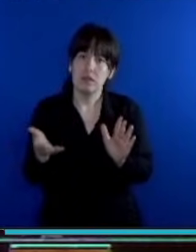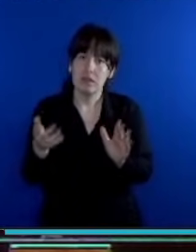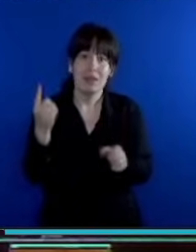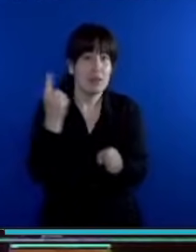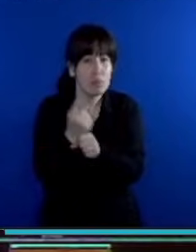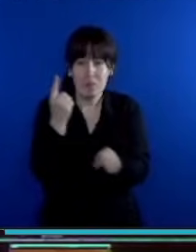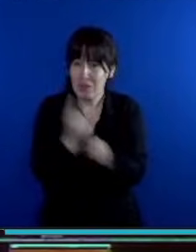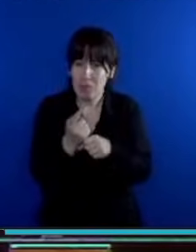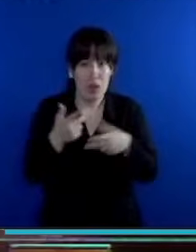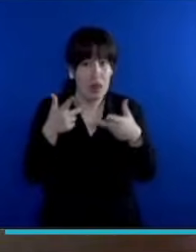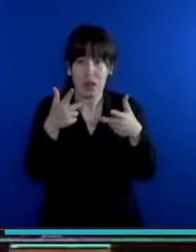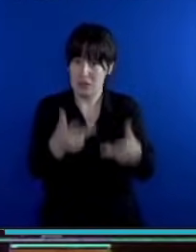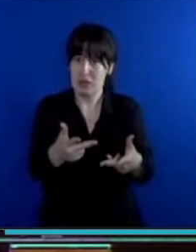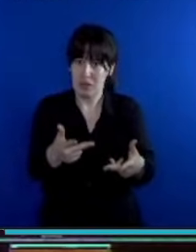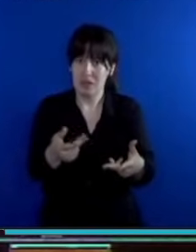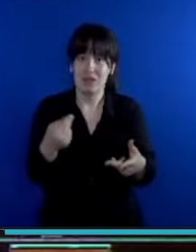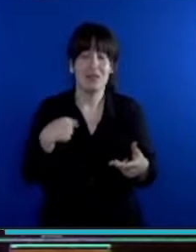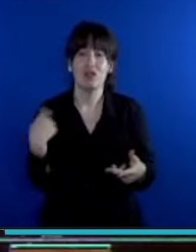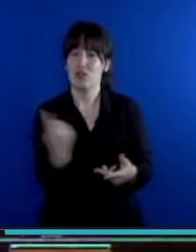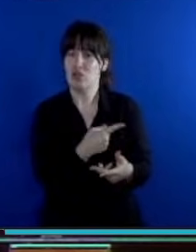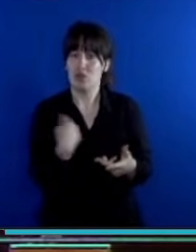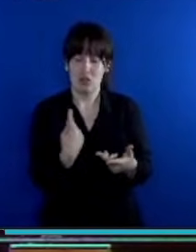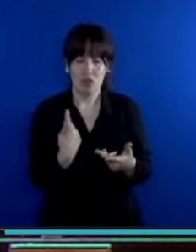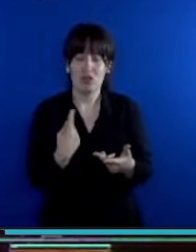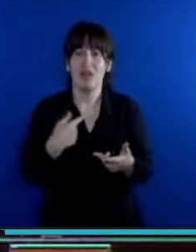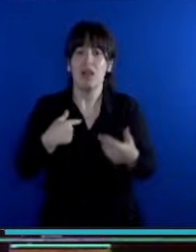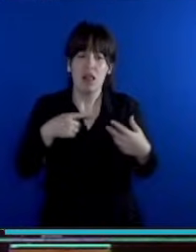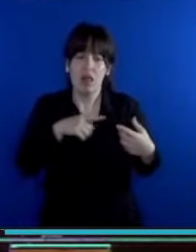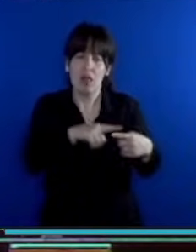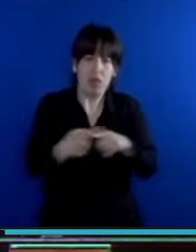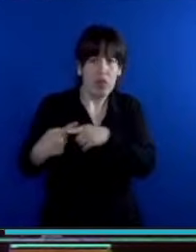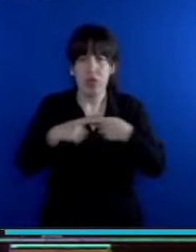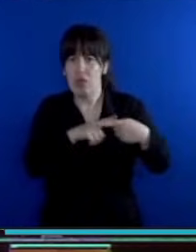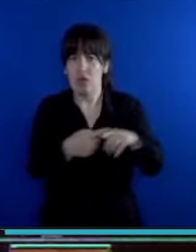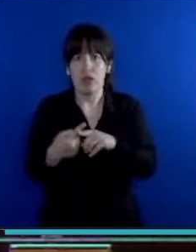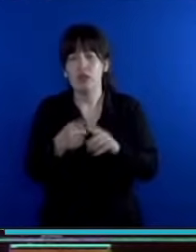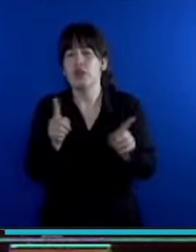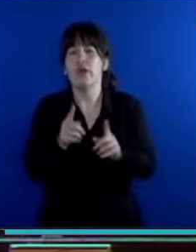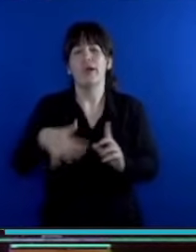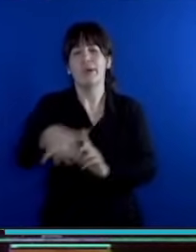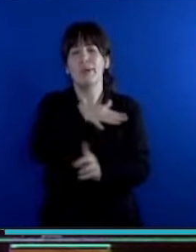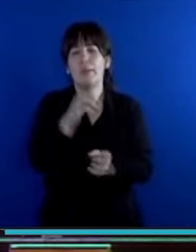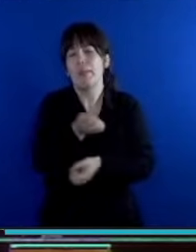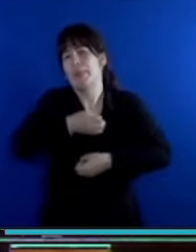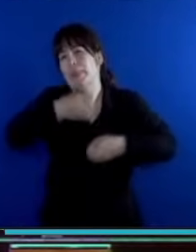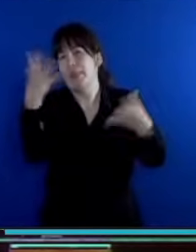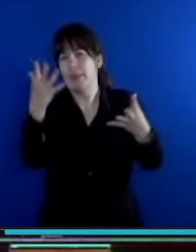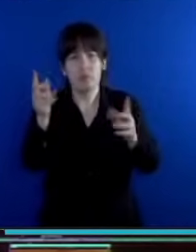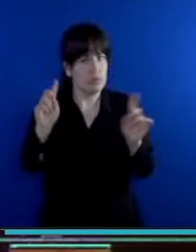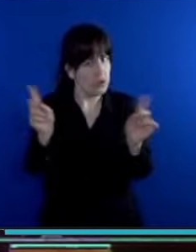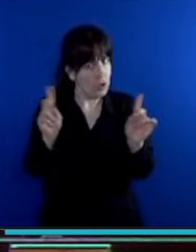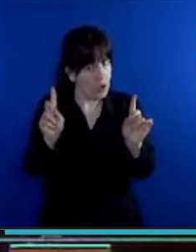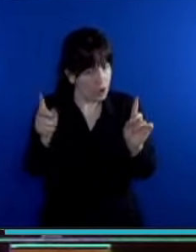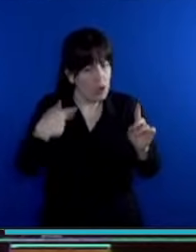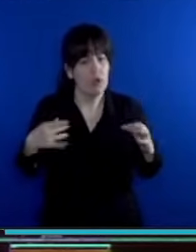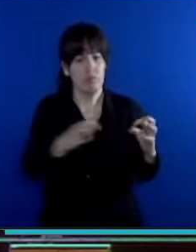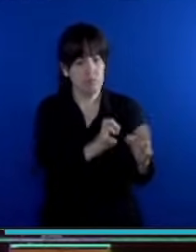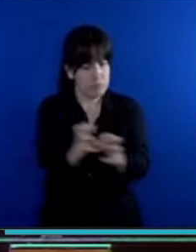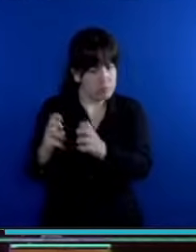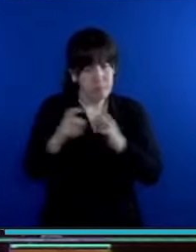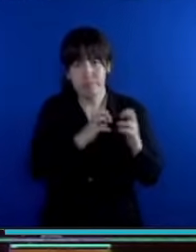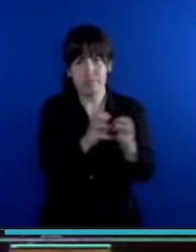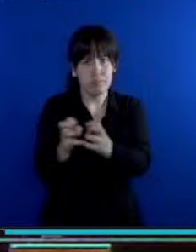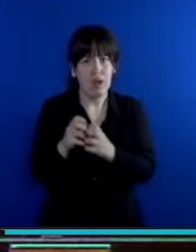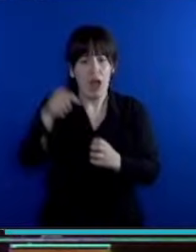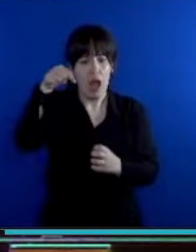primero que quiero decir, señor presidente, es que estamos dando esta discusión no en cualquier contexto, estamos dando esta discusión